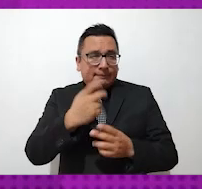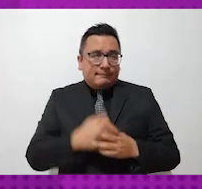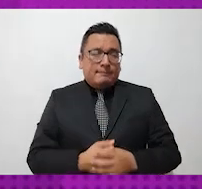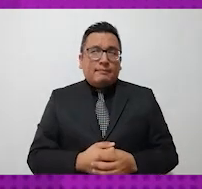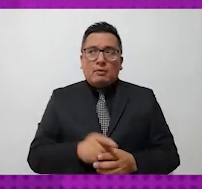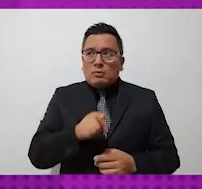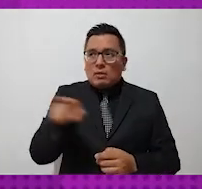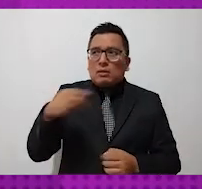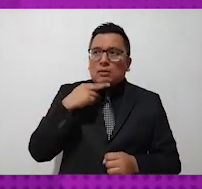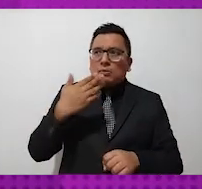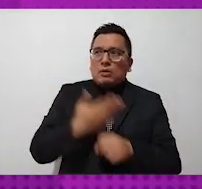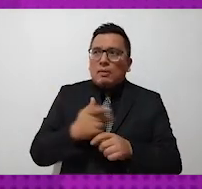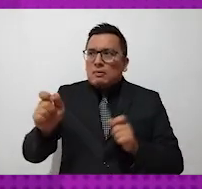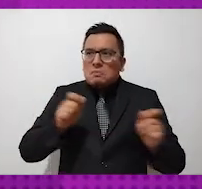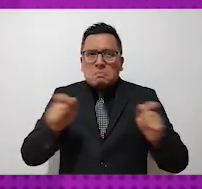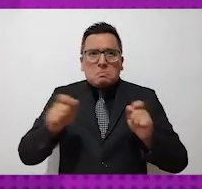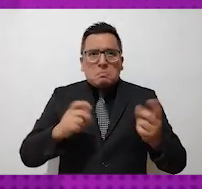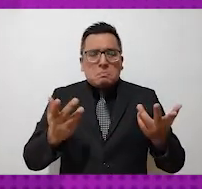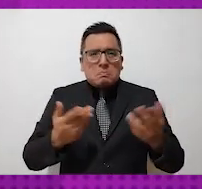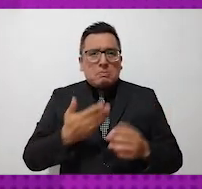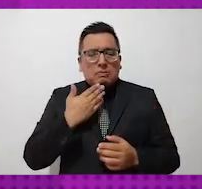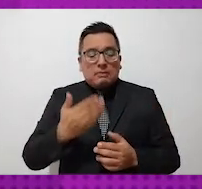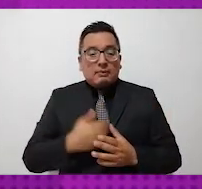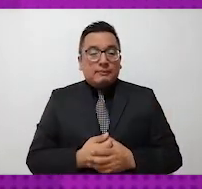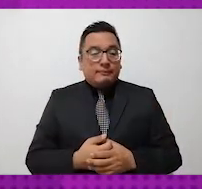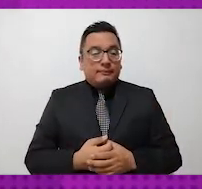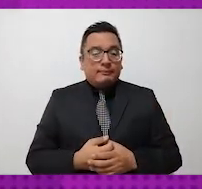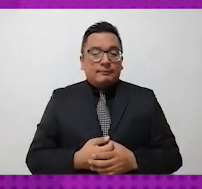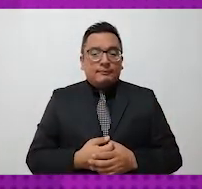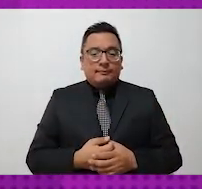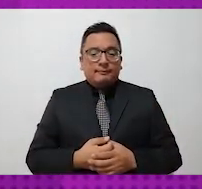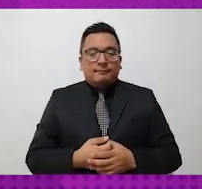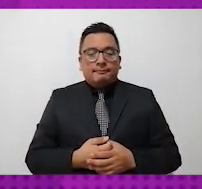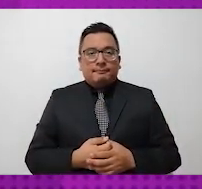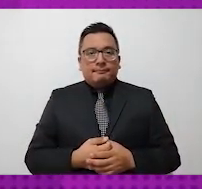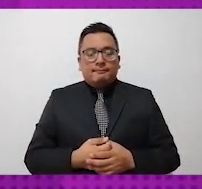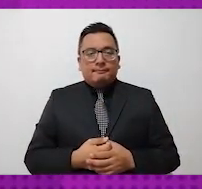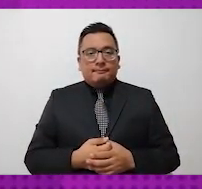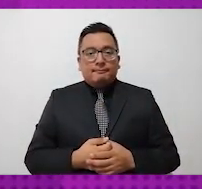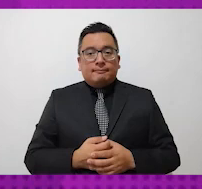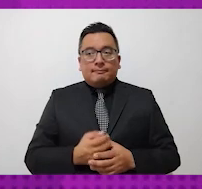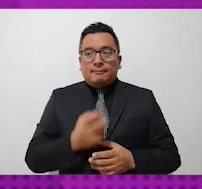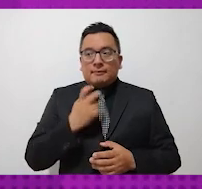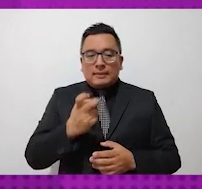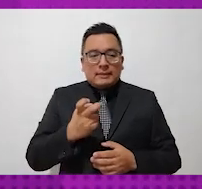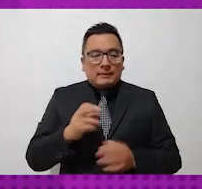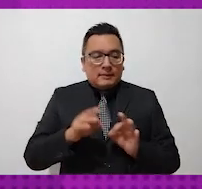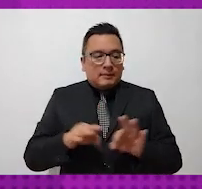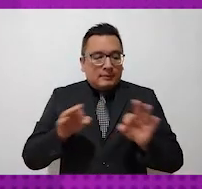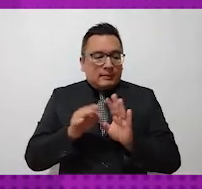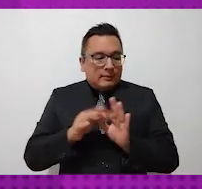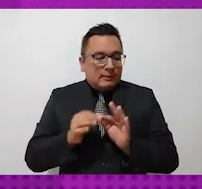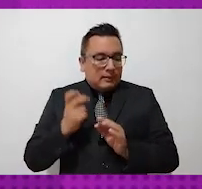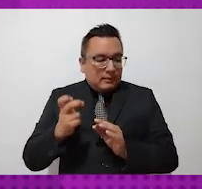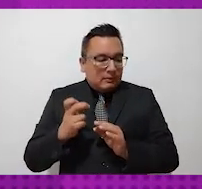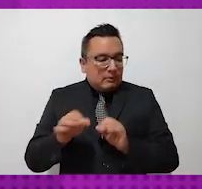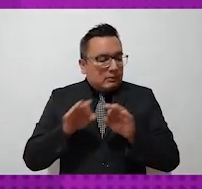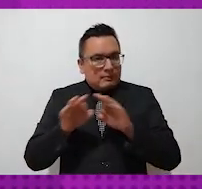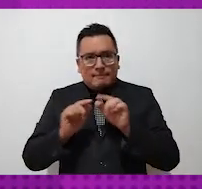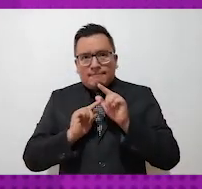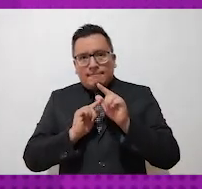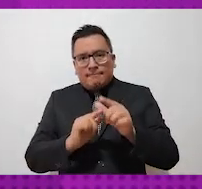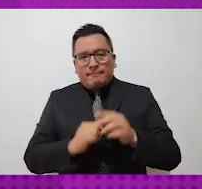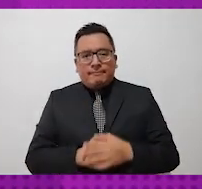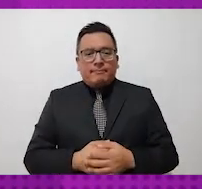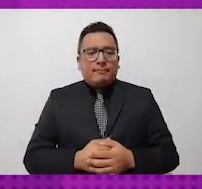dando la Contraloría. Y reitero esta situación que me parece fundamental mencionarlo, es de manera permanente. Es decir, los